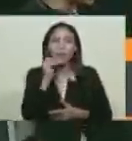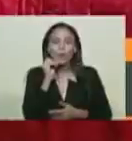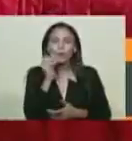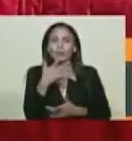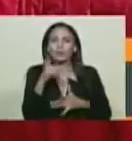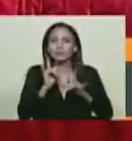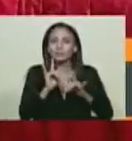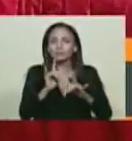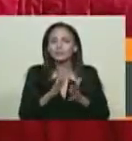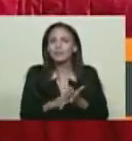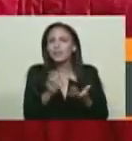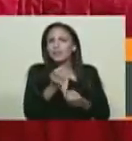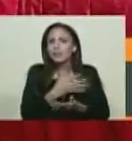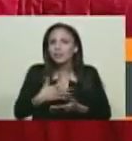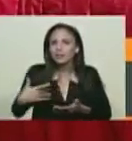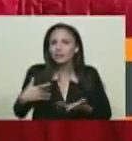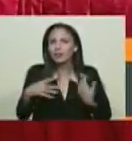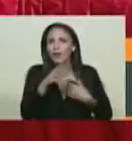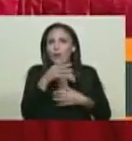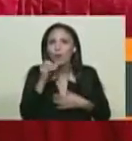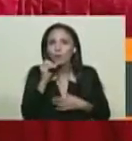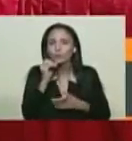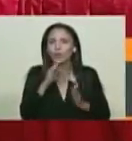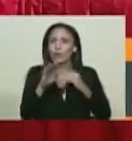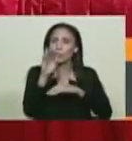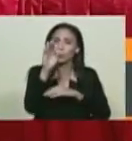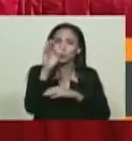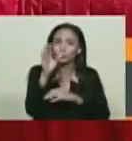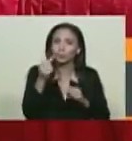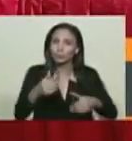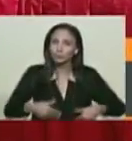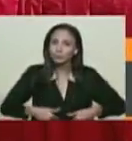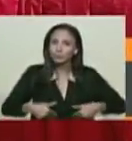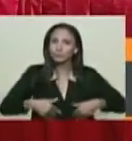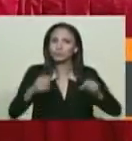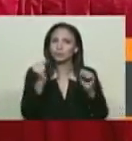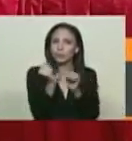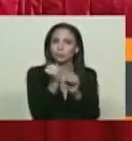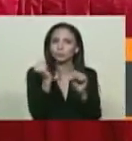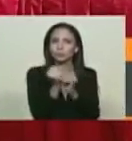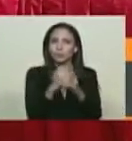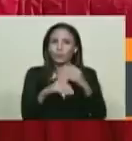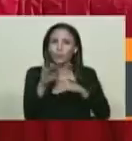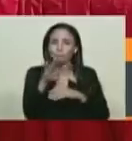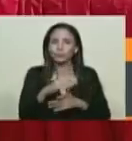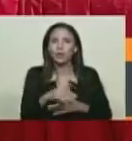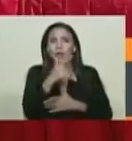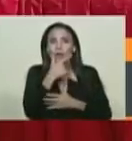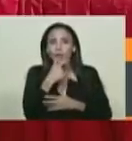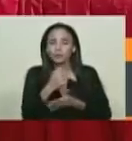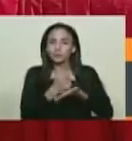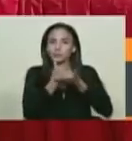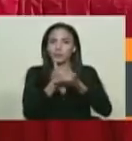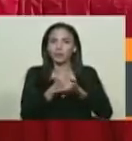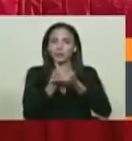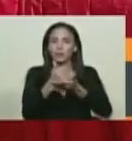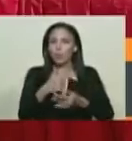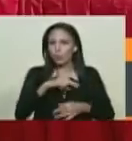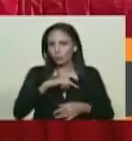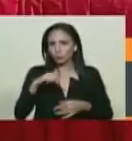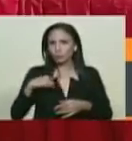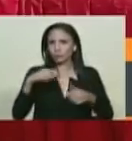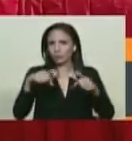quiere es construir su futuro. Y nosotros tenemos que facilitar la construcción del futuro. Facilitar, nosotros somos los